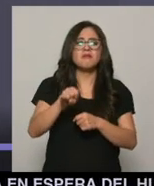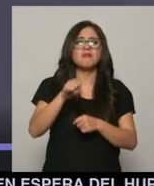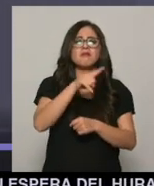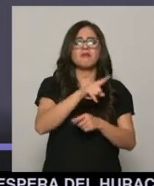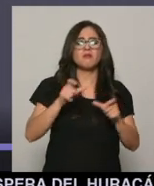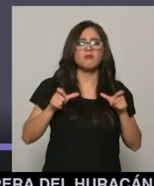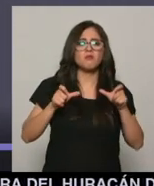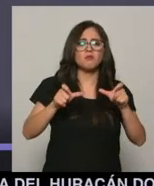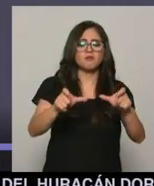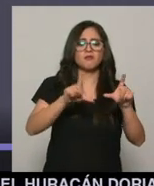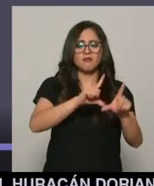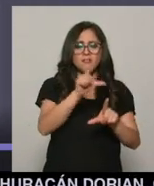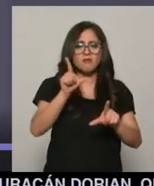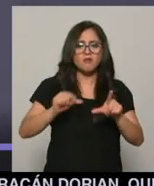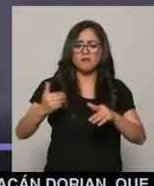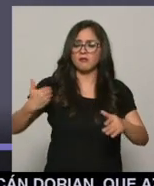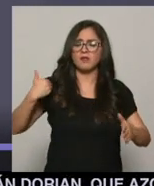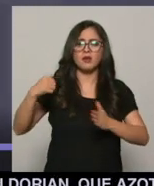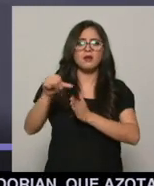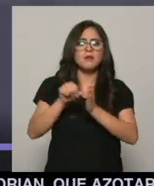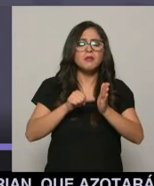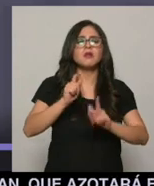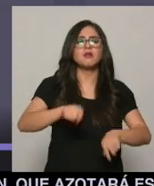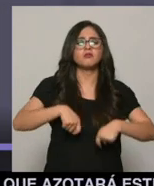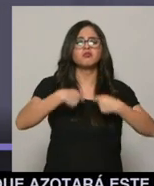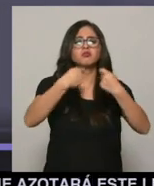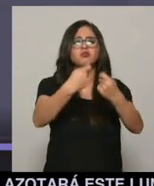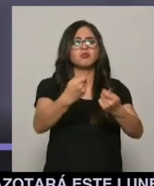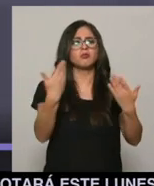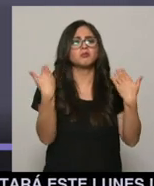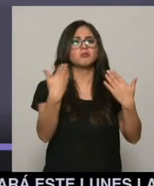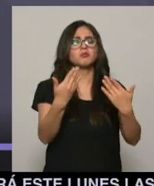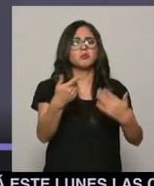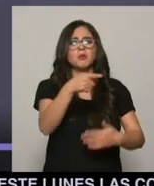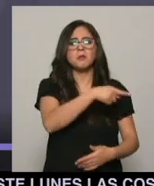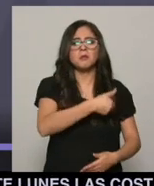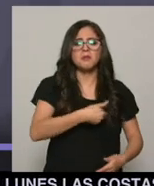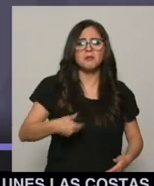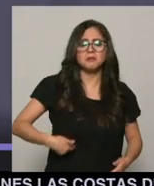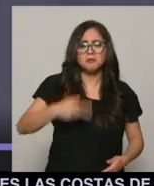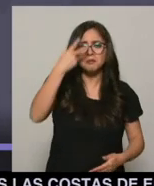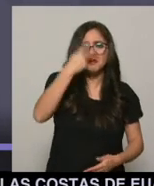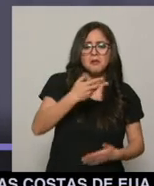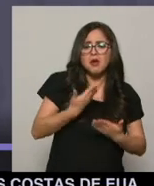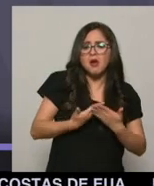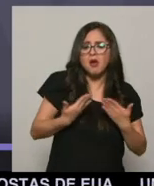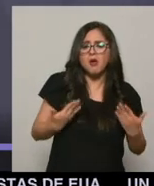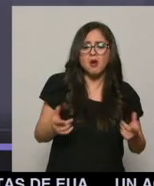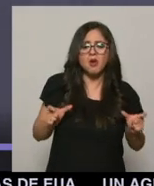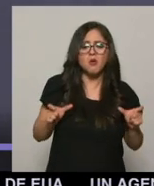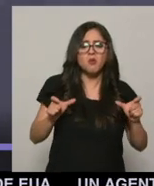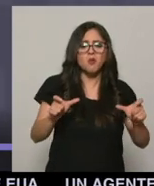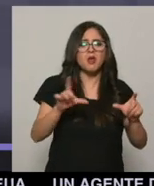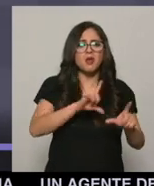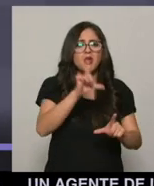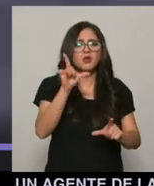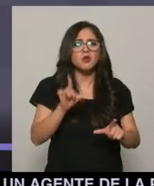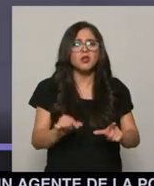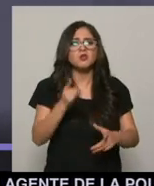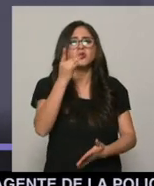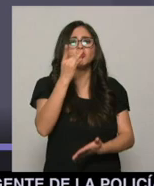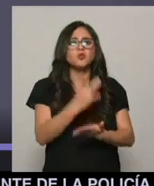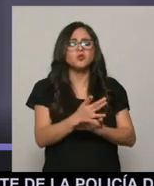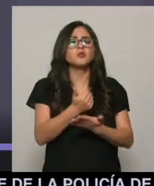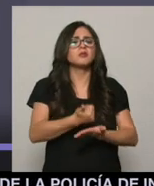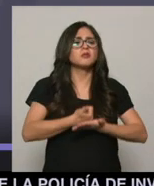meses, se le han dado todas las capacidades al presidente de la República, y hoy la Guardia Nacional tristemente sirve para detener